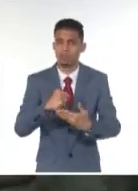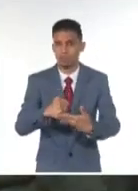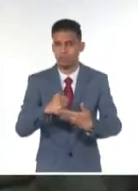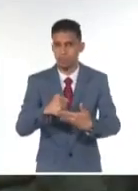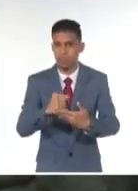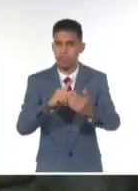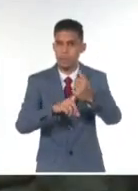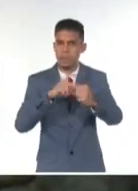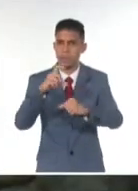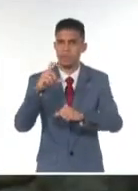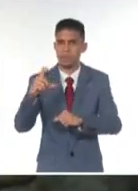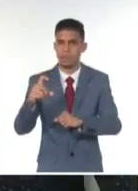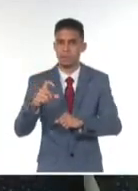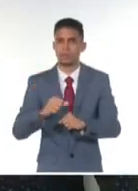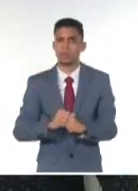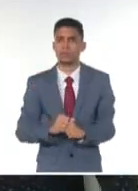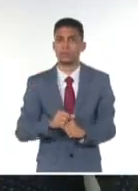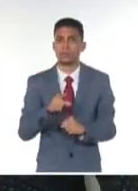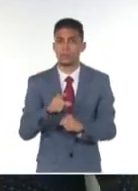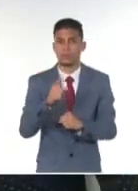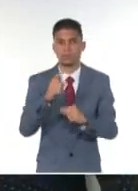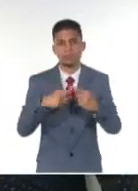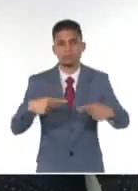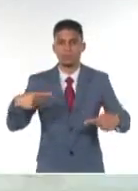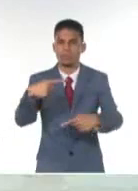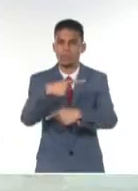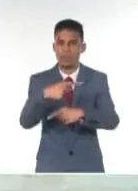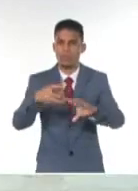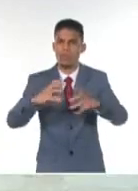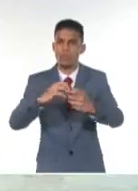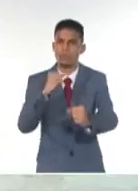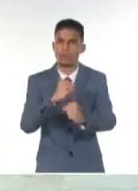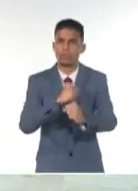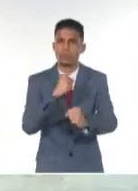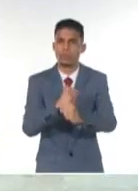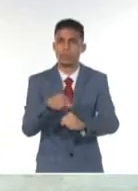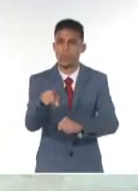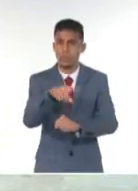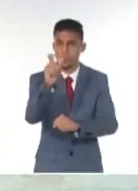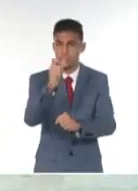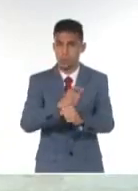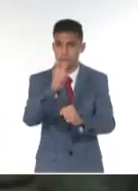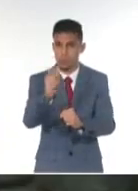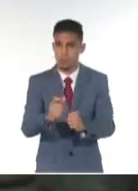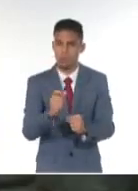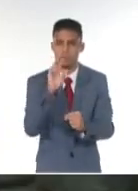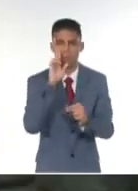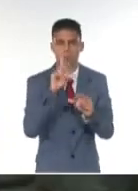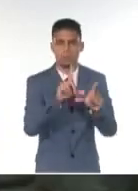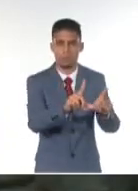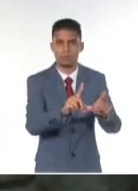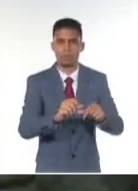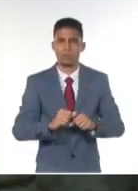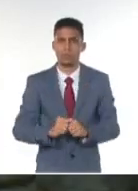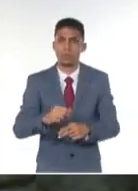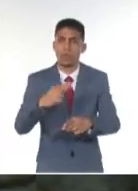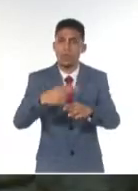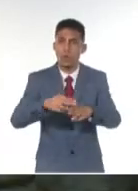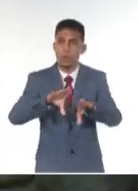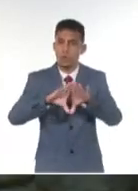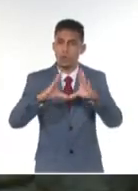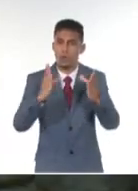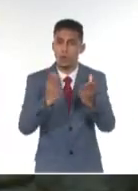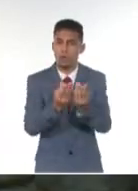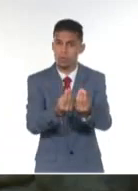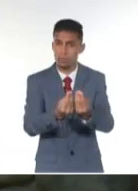Comunista de Cuba constituye el principal reto para los que recibieron el reconocimiento. En nombre de todos los que hoy